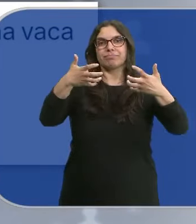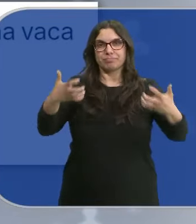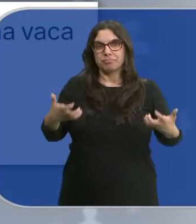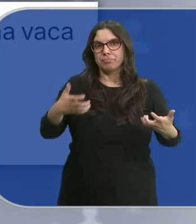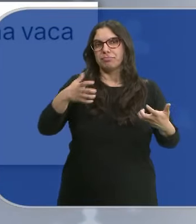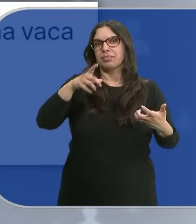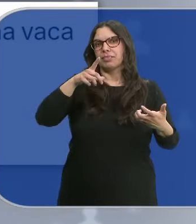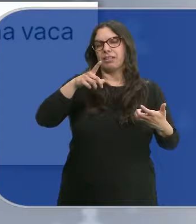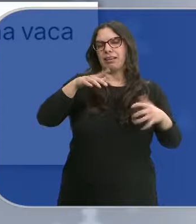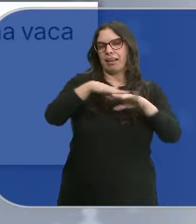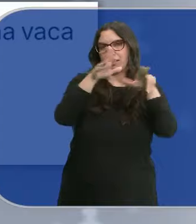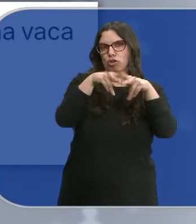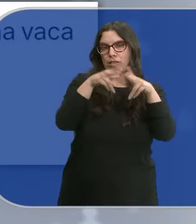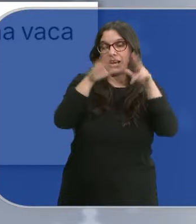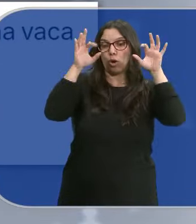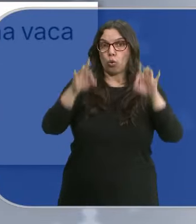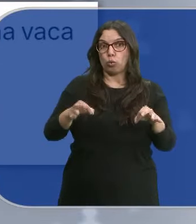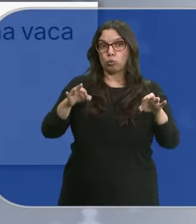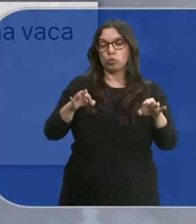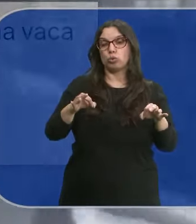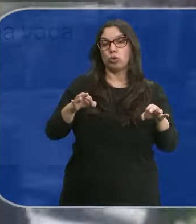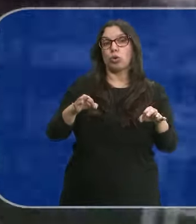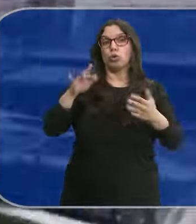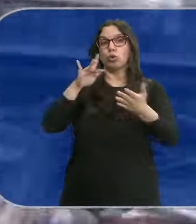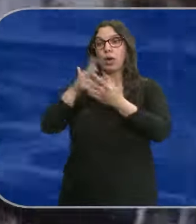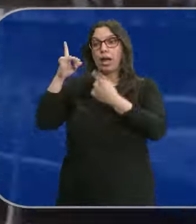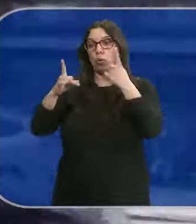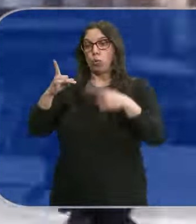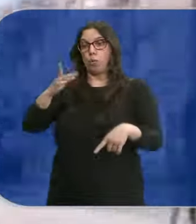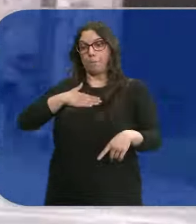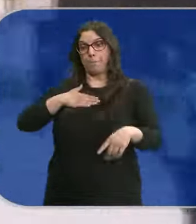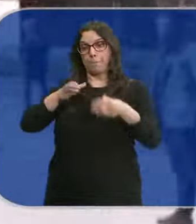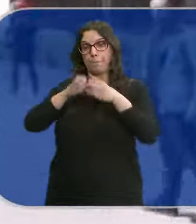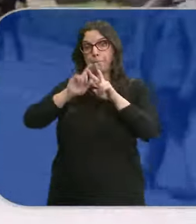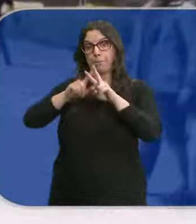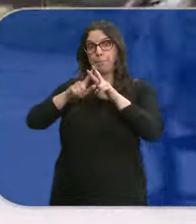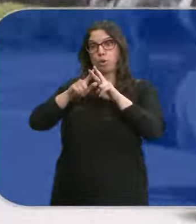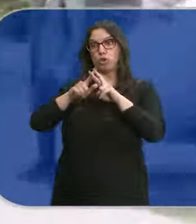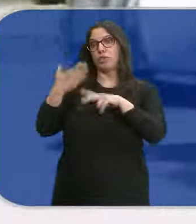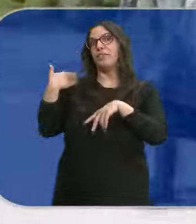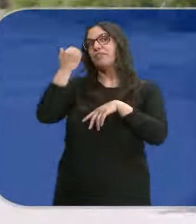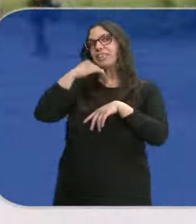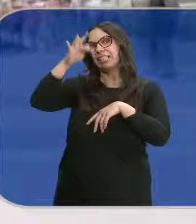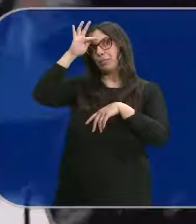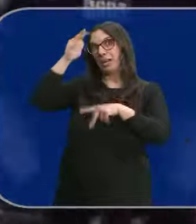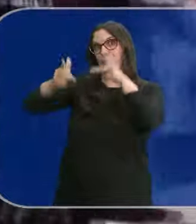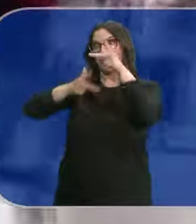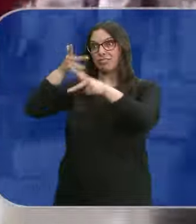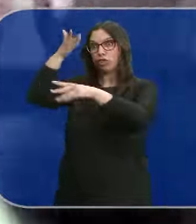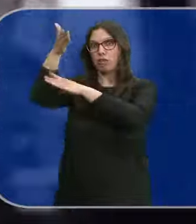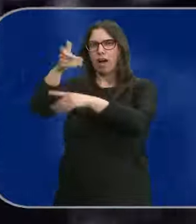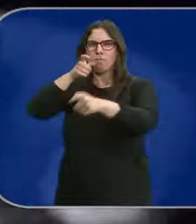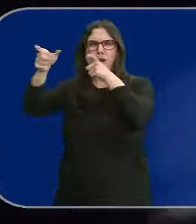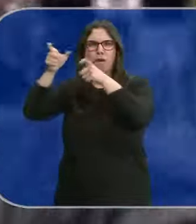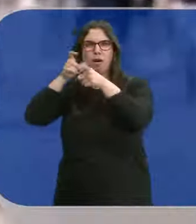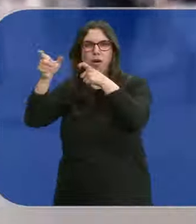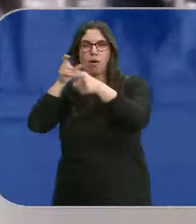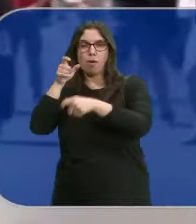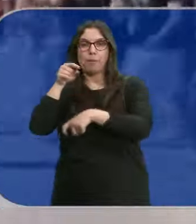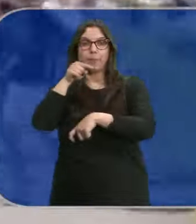sociales como estos. Justo después dice Vox de que algunos de sus miembros fueran atacados este fin de semana en guecho. La